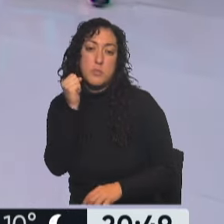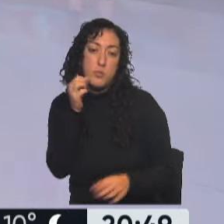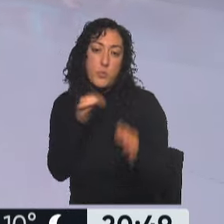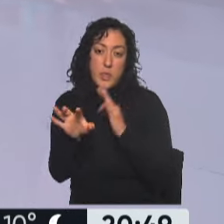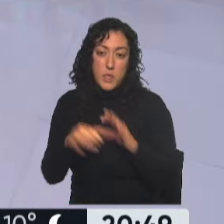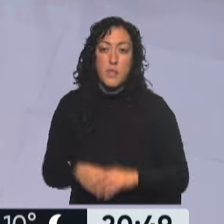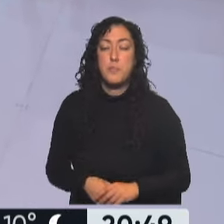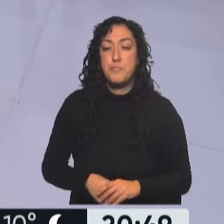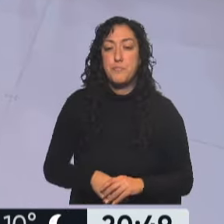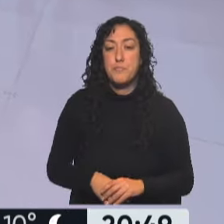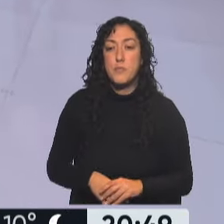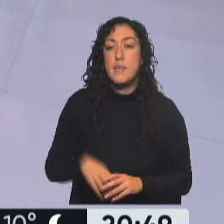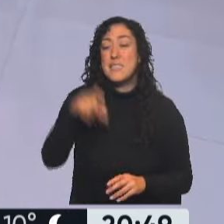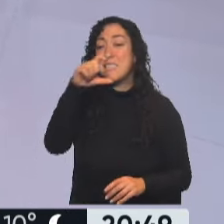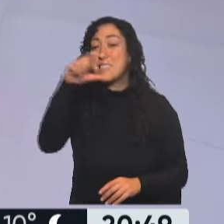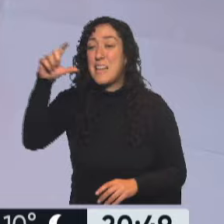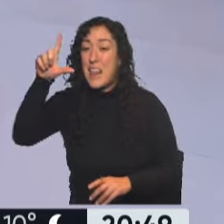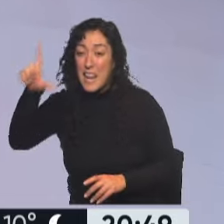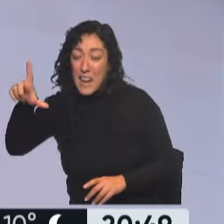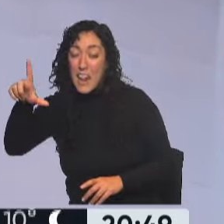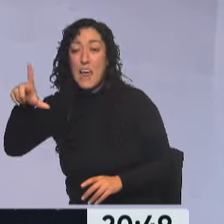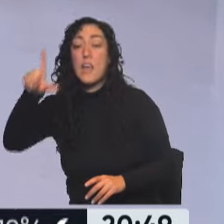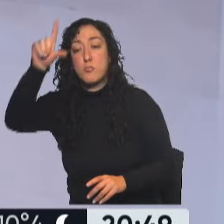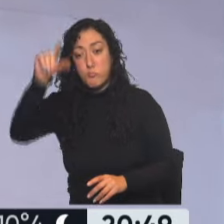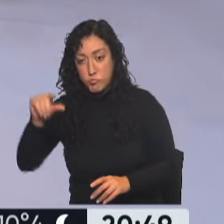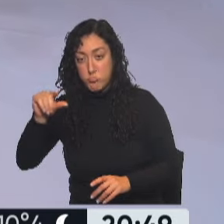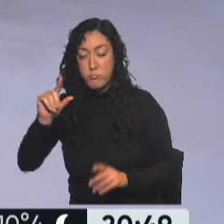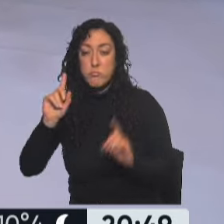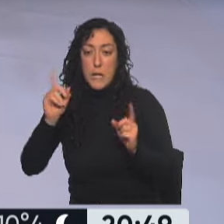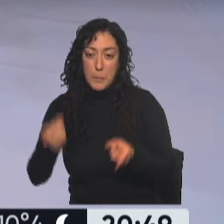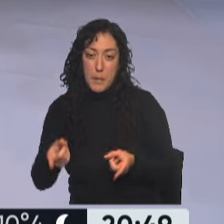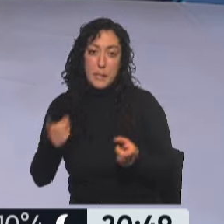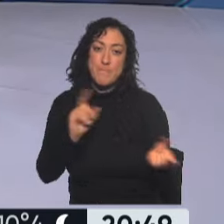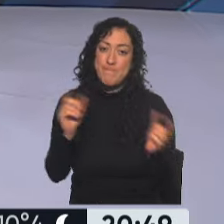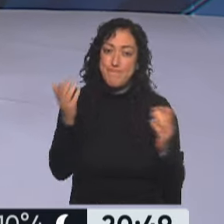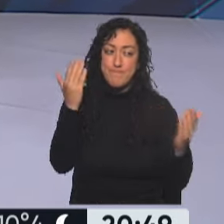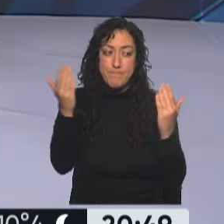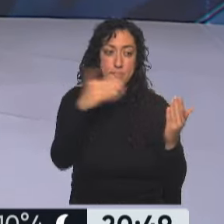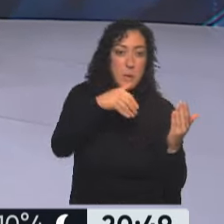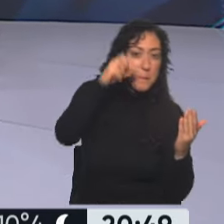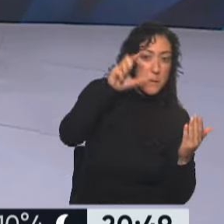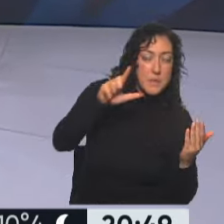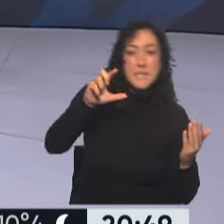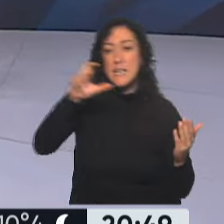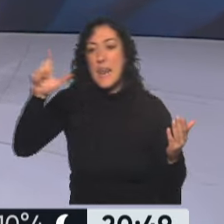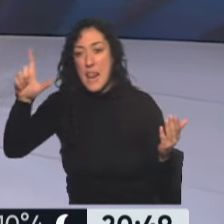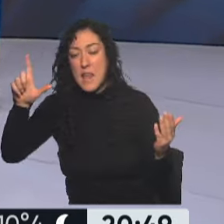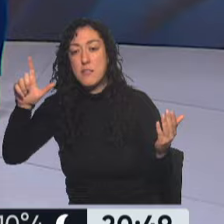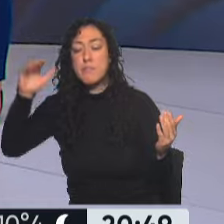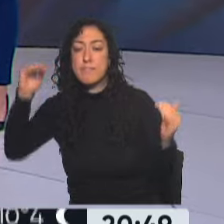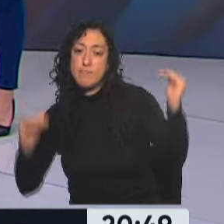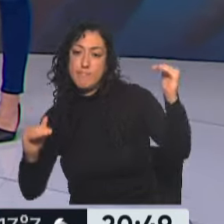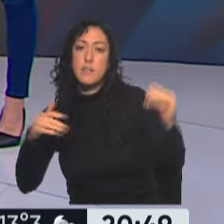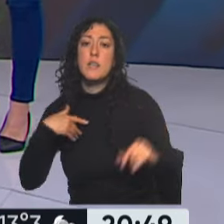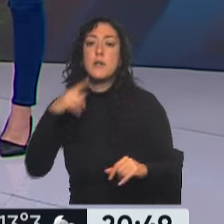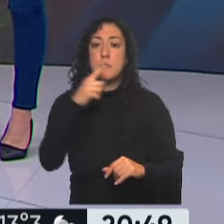1.278,92 centavos. En cuanto al contado con liquidación, también tuvo una baja menor a la del MEP. Tuvo una baja de 13,57 pesos y